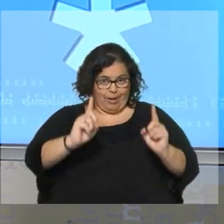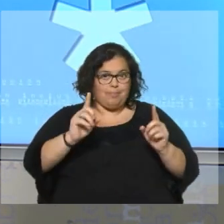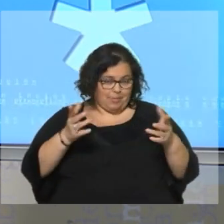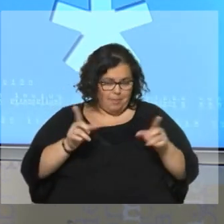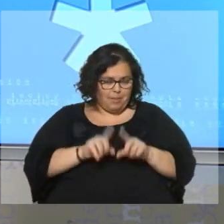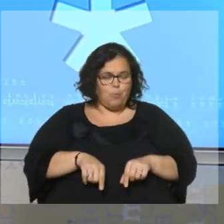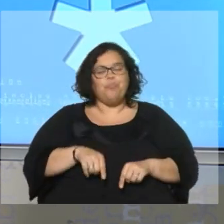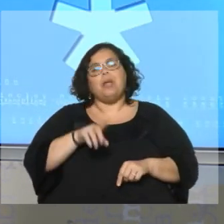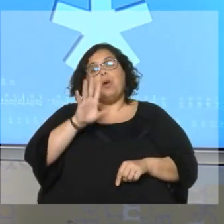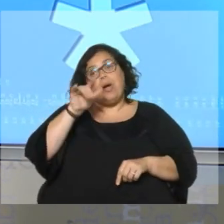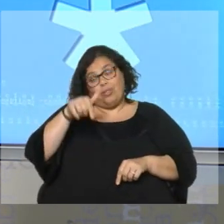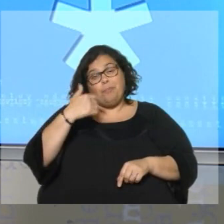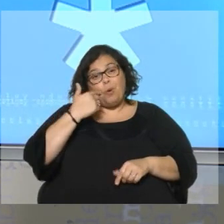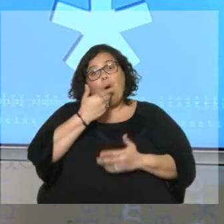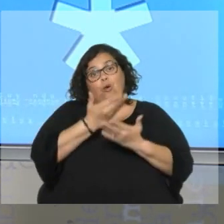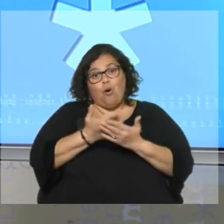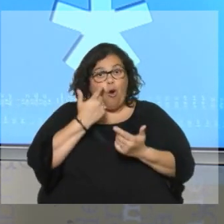poco conocido en nuestro país.